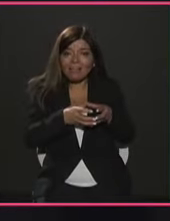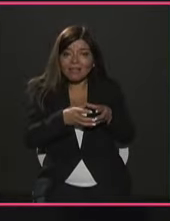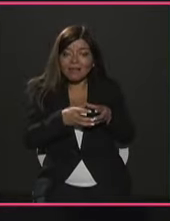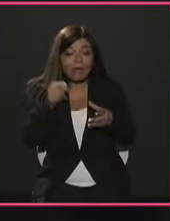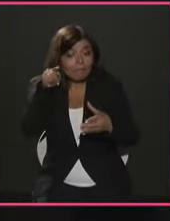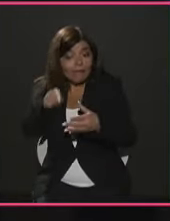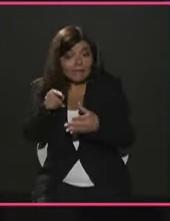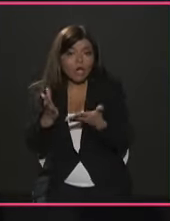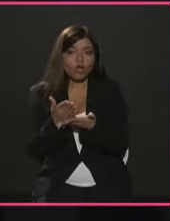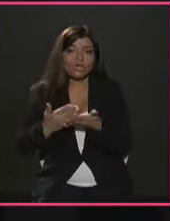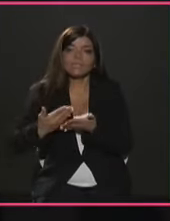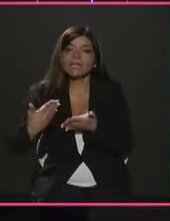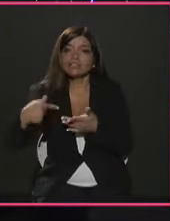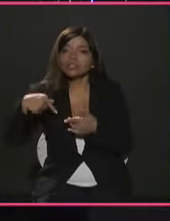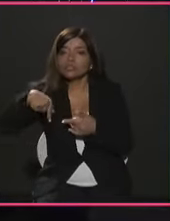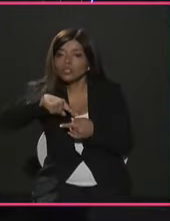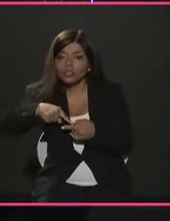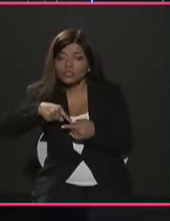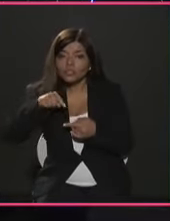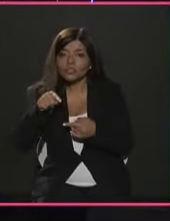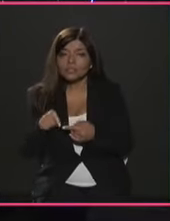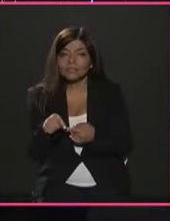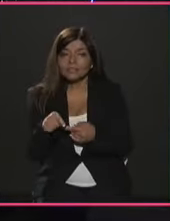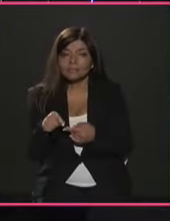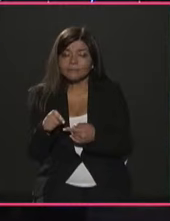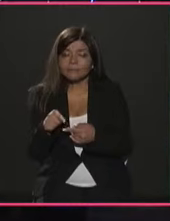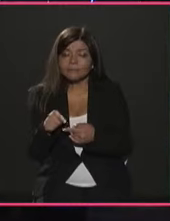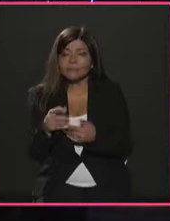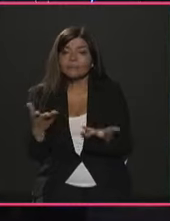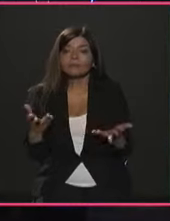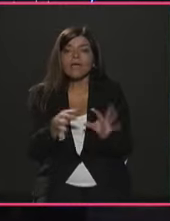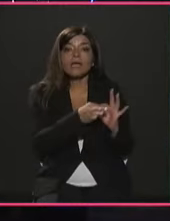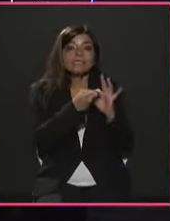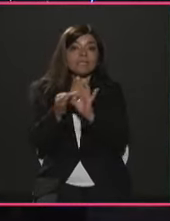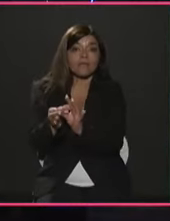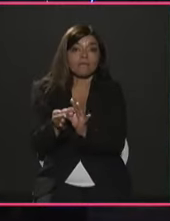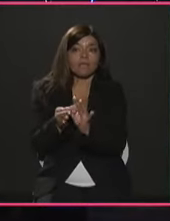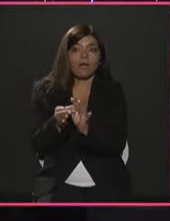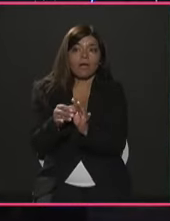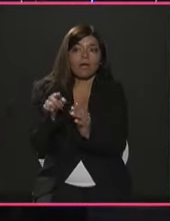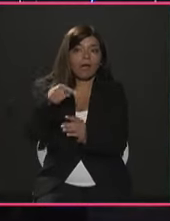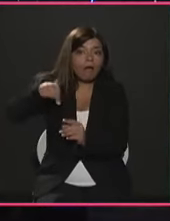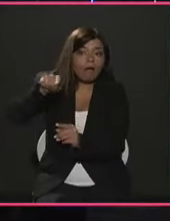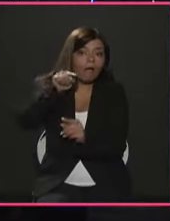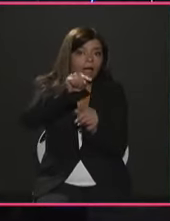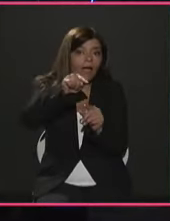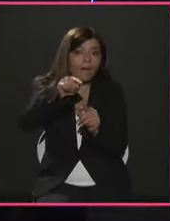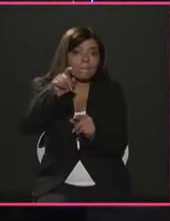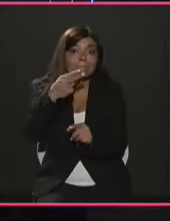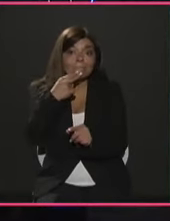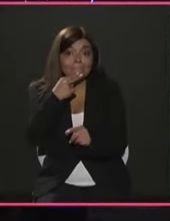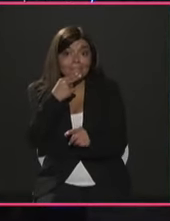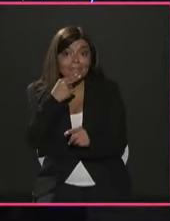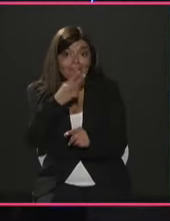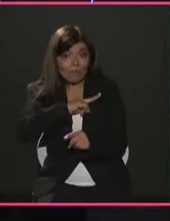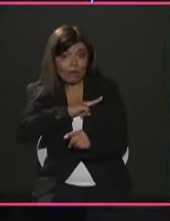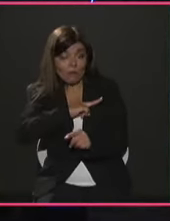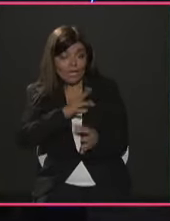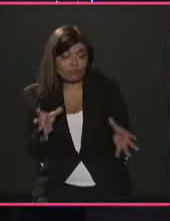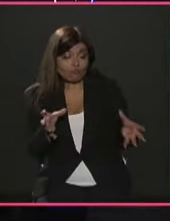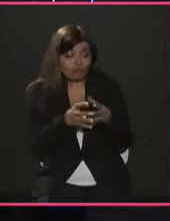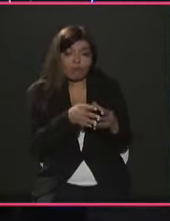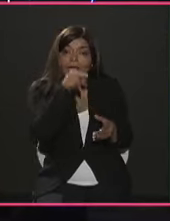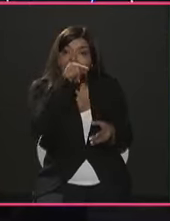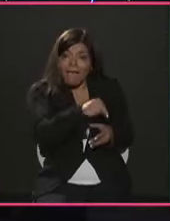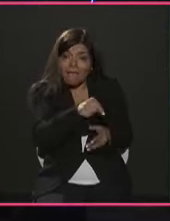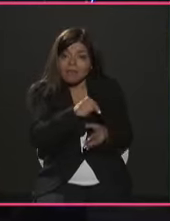organización que probablemente responde a las necesidades de cada una de esas personas que tomó la decisión de construir